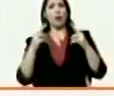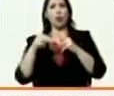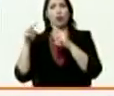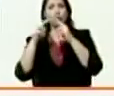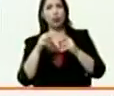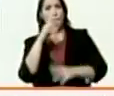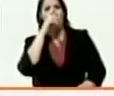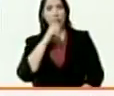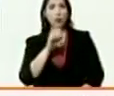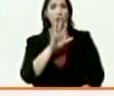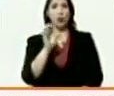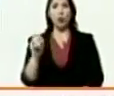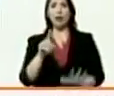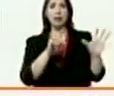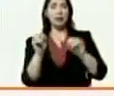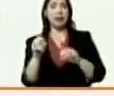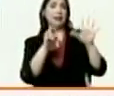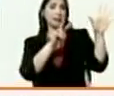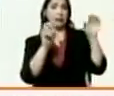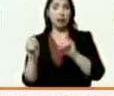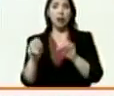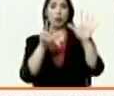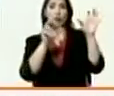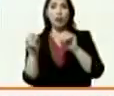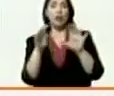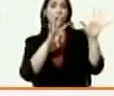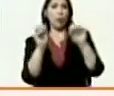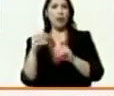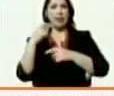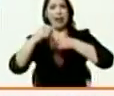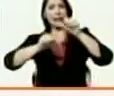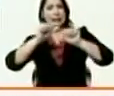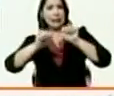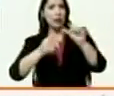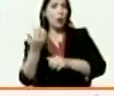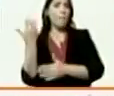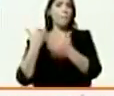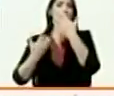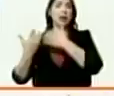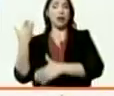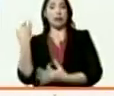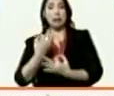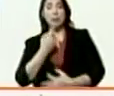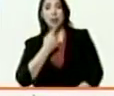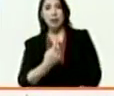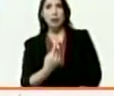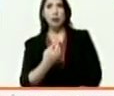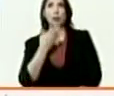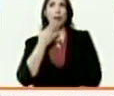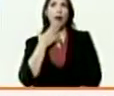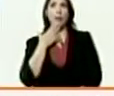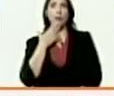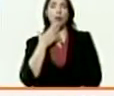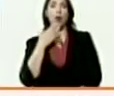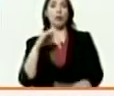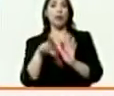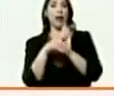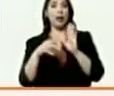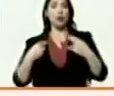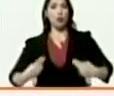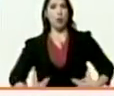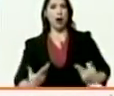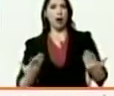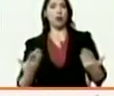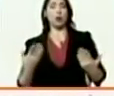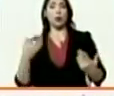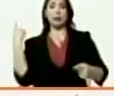50, 60, 70, 80, 90 del siglo pasado. Yo siempre he dicho que los orígenes de la lucha de los derechos humanos